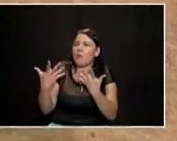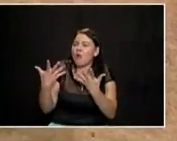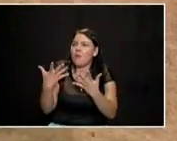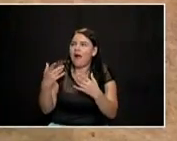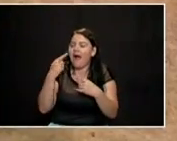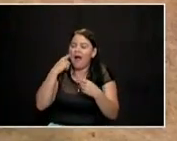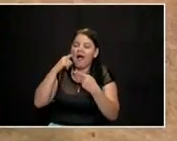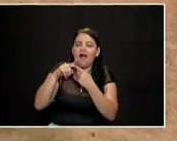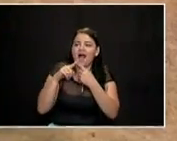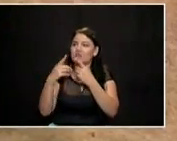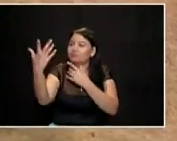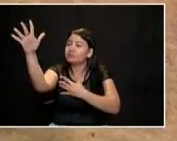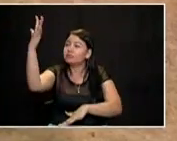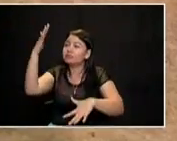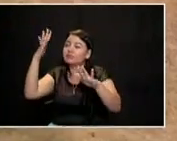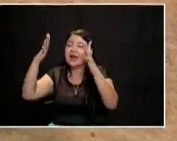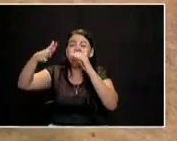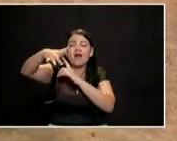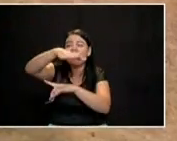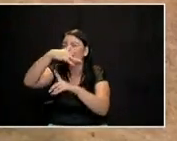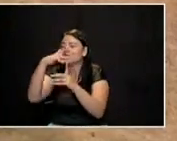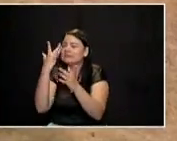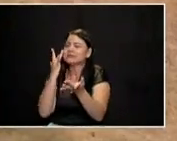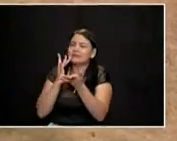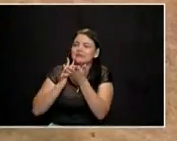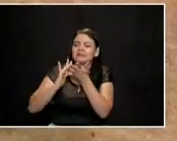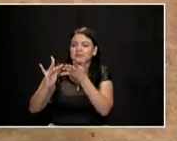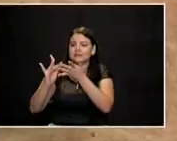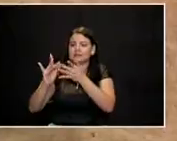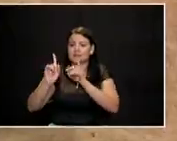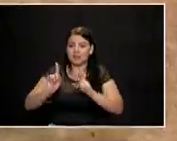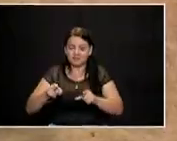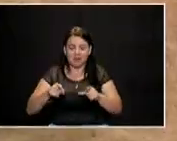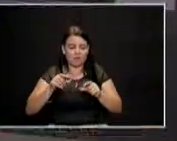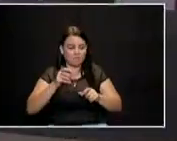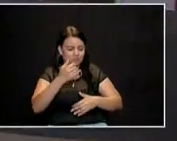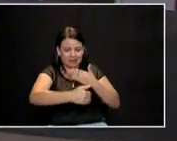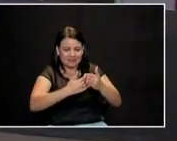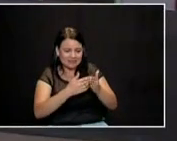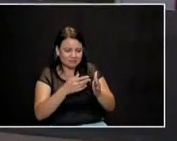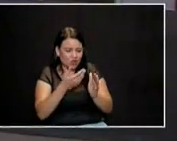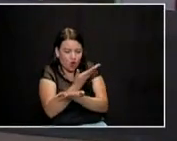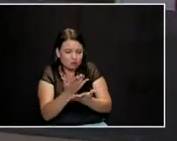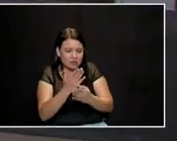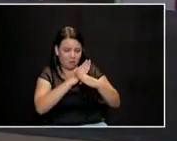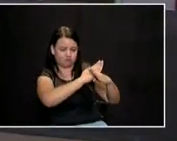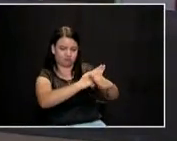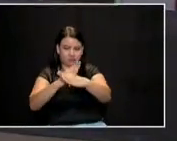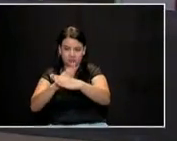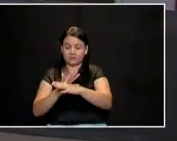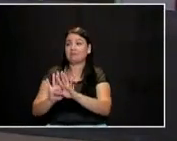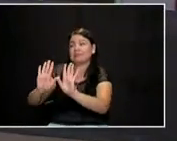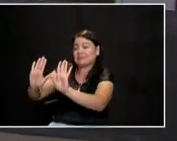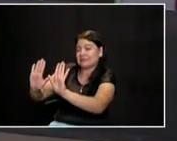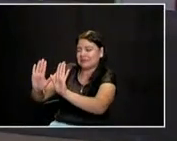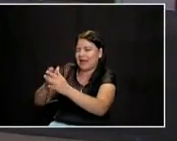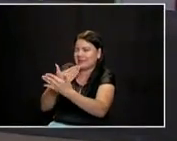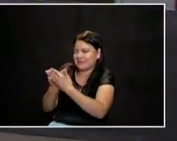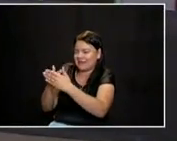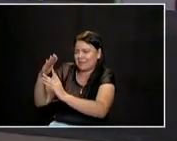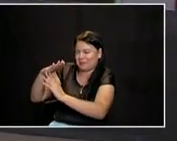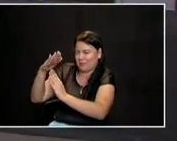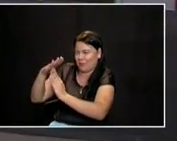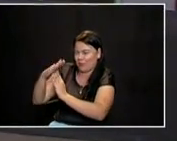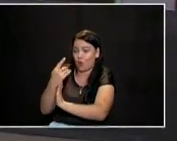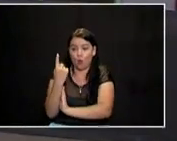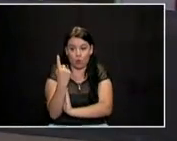construir los grandes proyectos de ciudad y una ciudad segura que se levante por la vida, una transformación Muchas educativa gracias, que cambie a Medellín. Candidato, muy gentil. Un